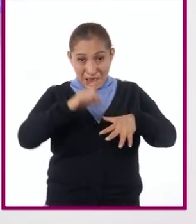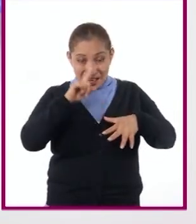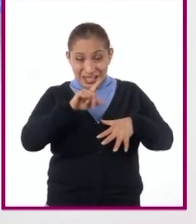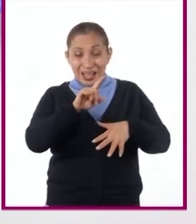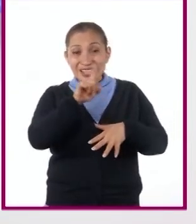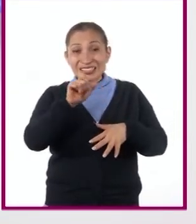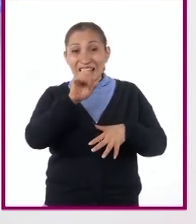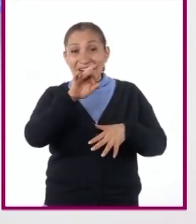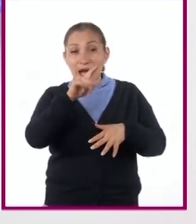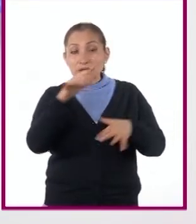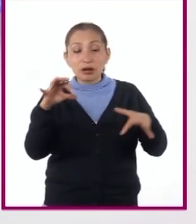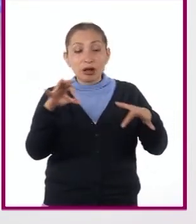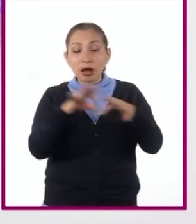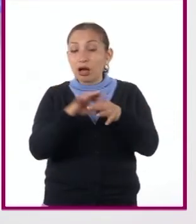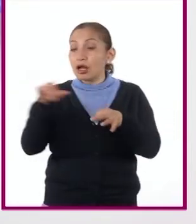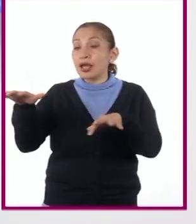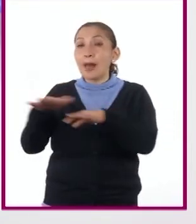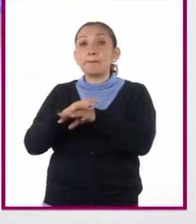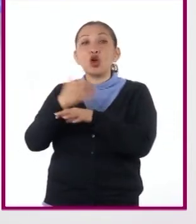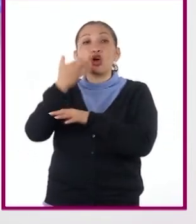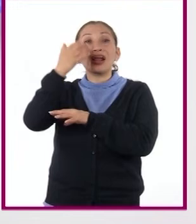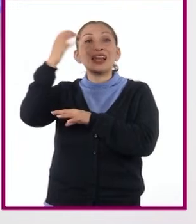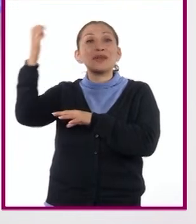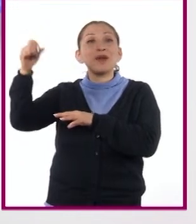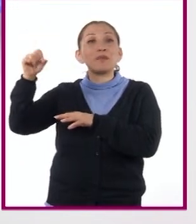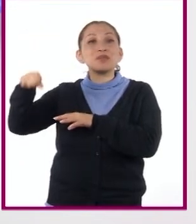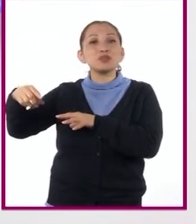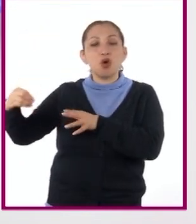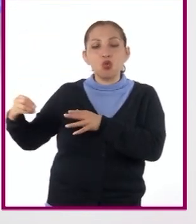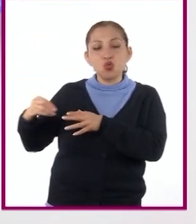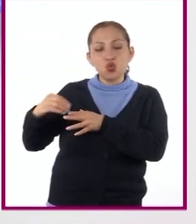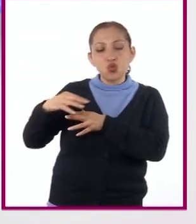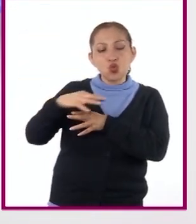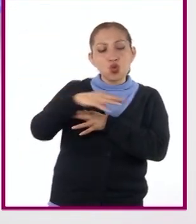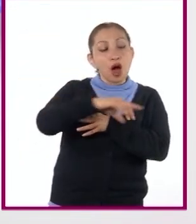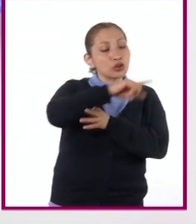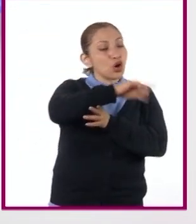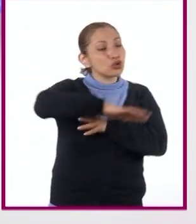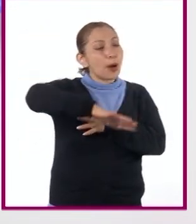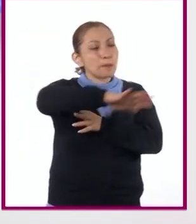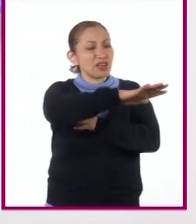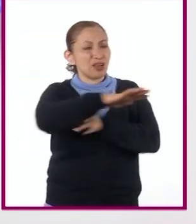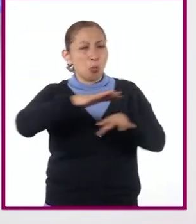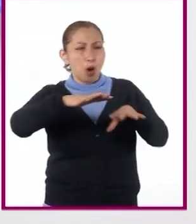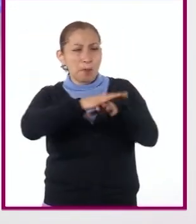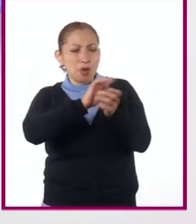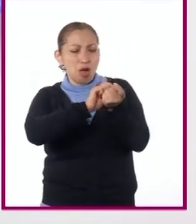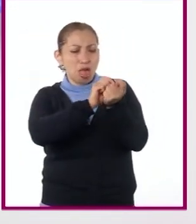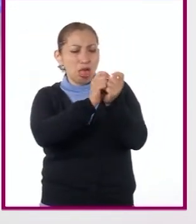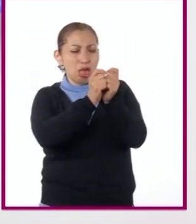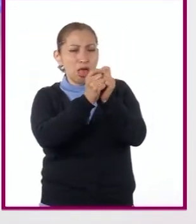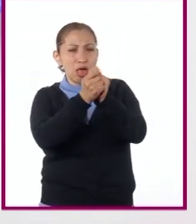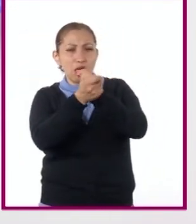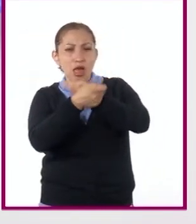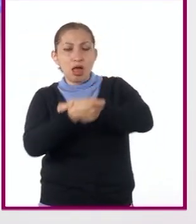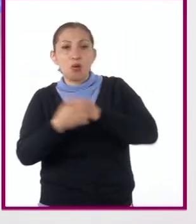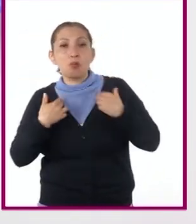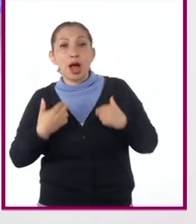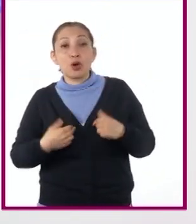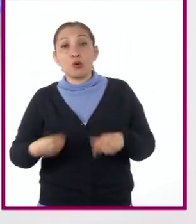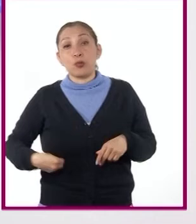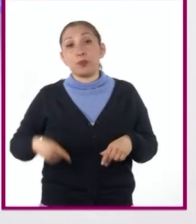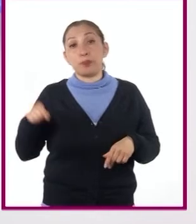esté vinculado con el cambio climático y con otras alteraciones ambientales provocadas por el ser humano